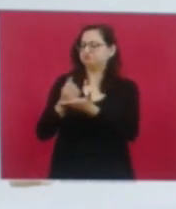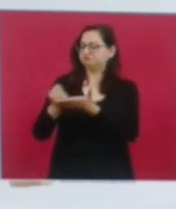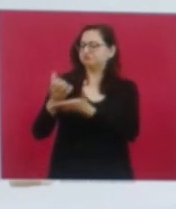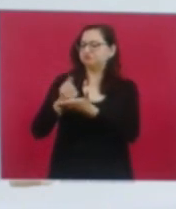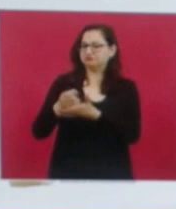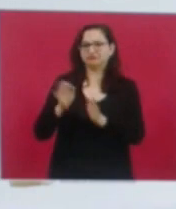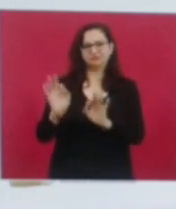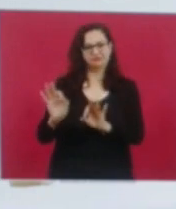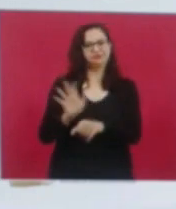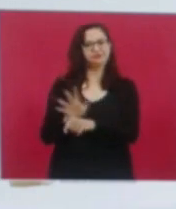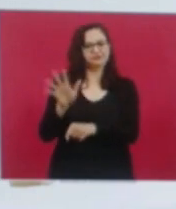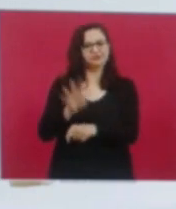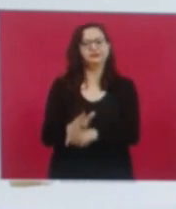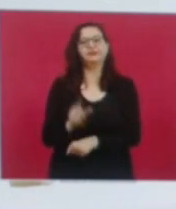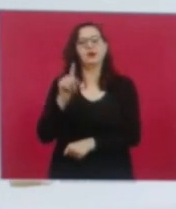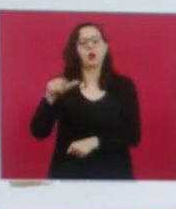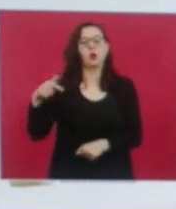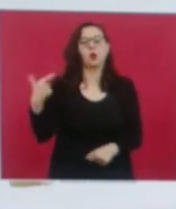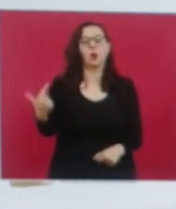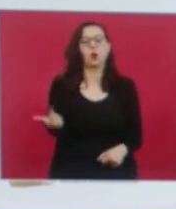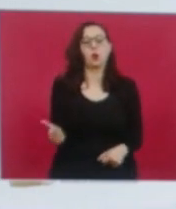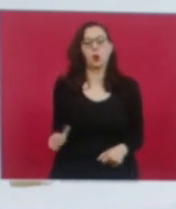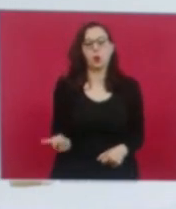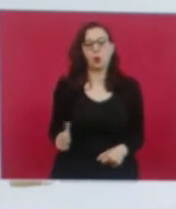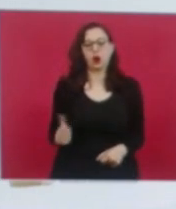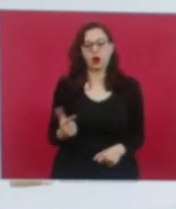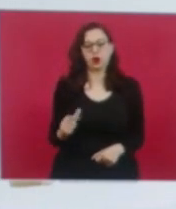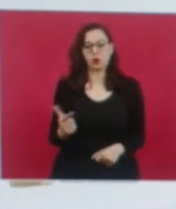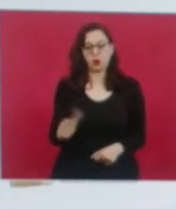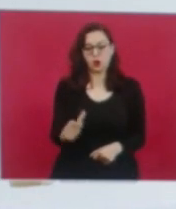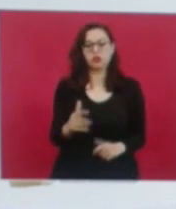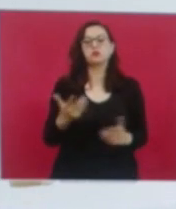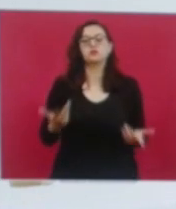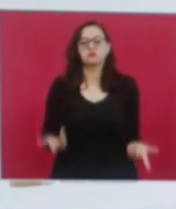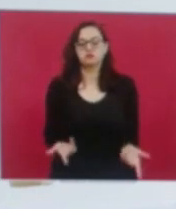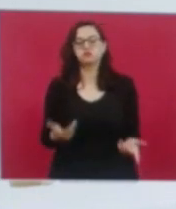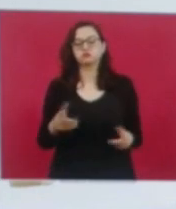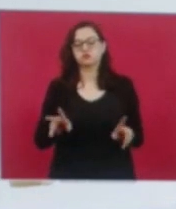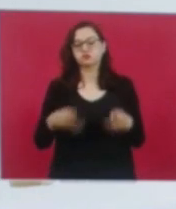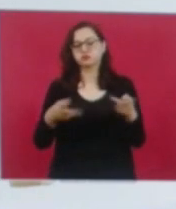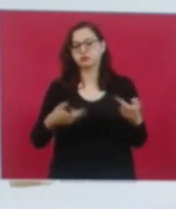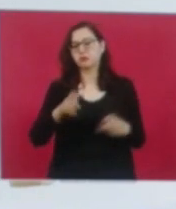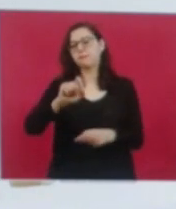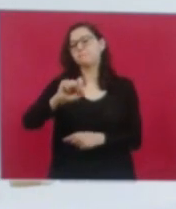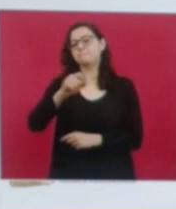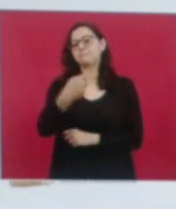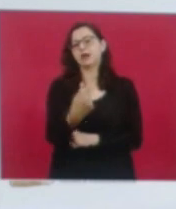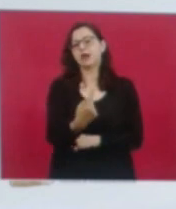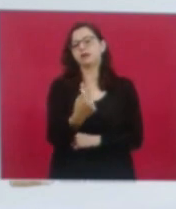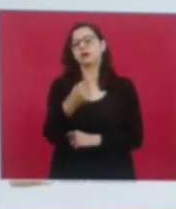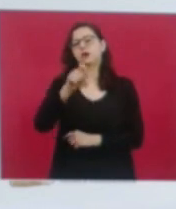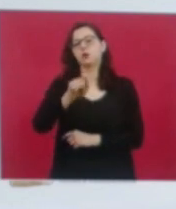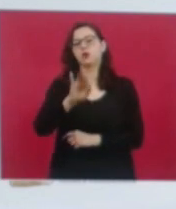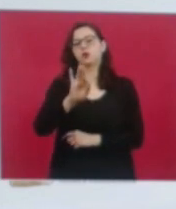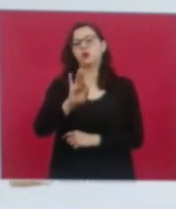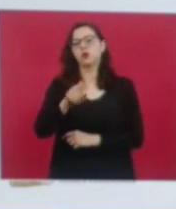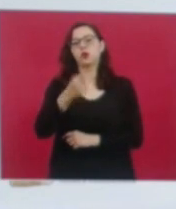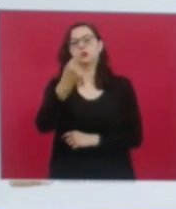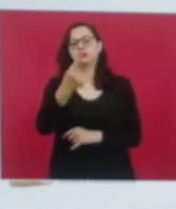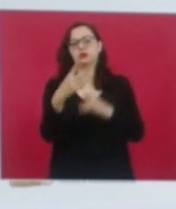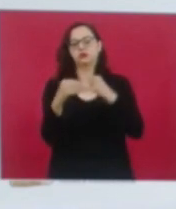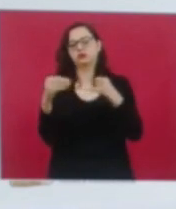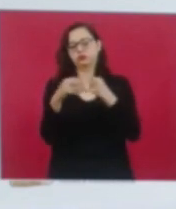frágiles y estamos expuestos a la guerra híbrida. Por eso comentabas de los bots, de los